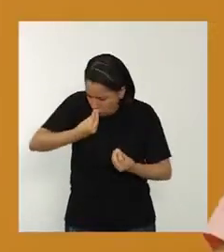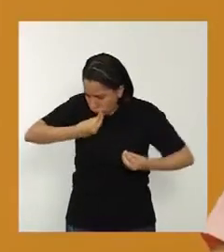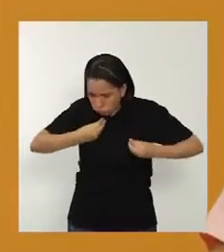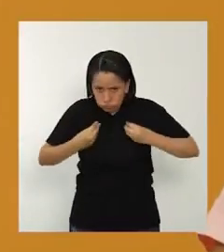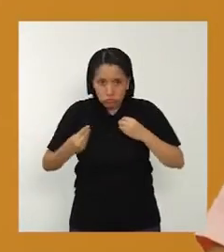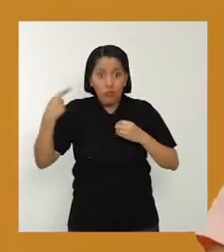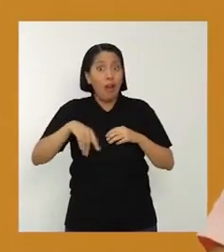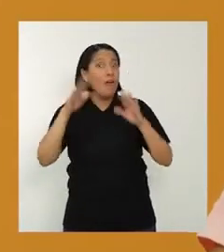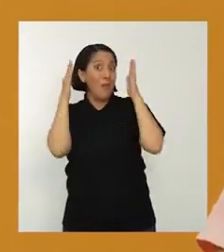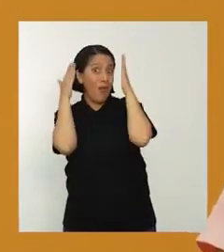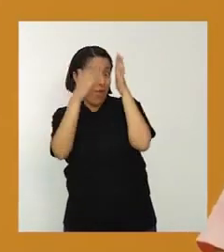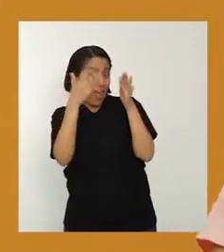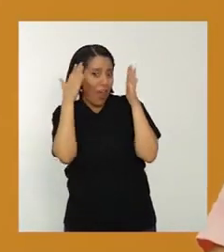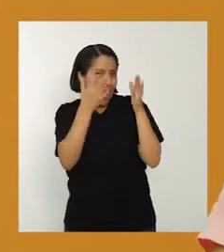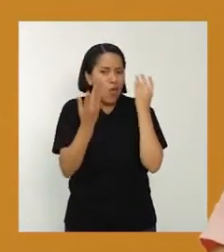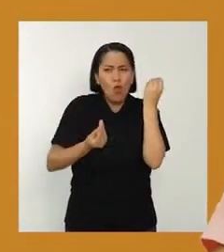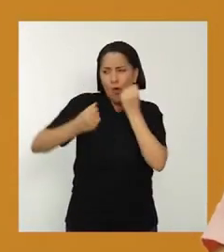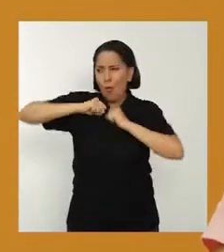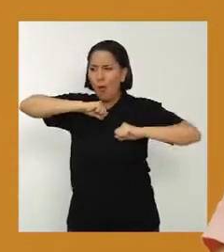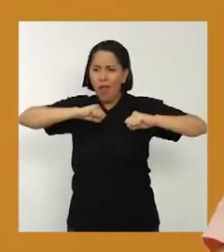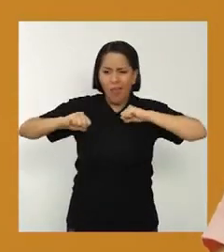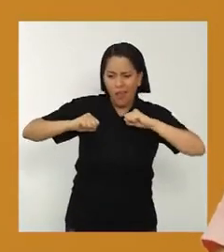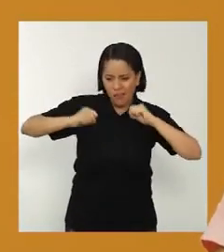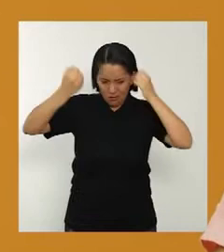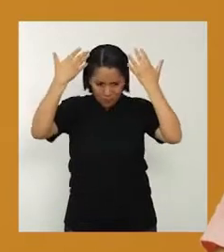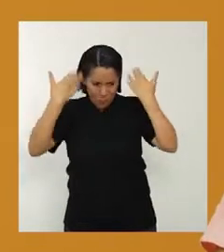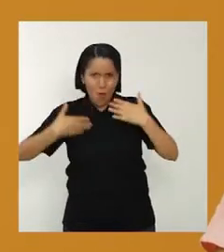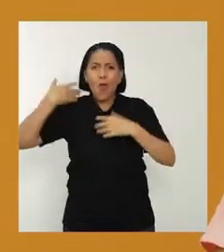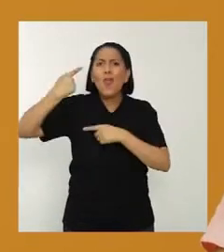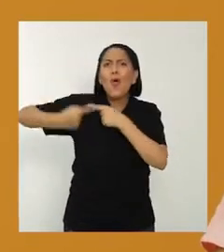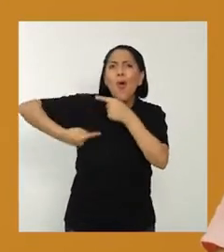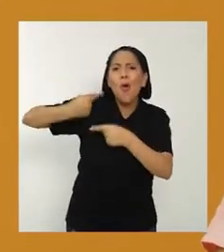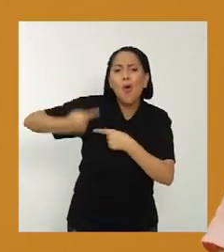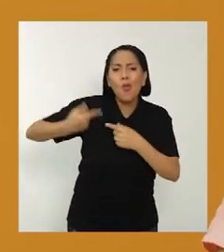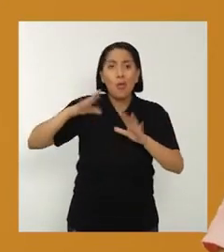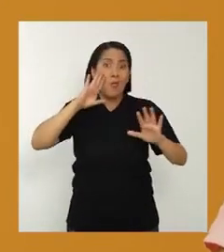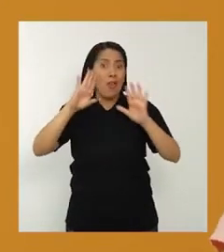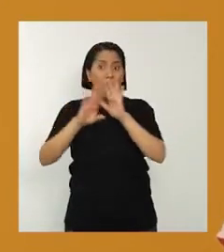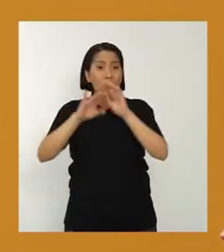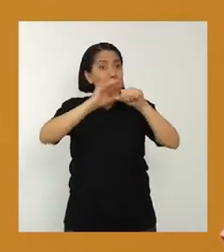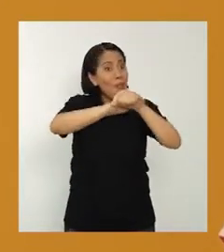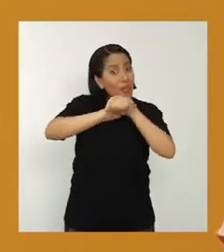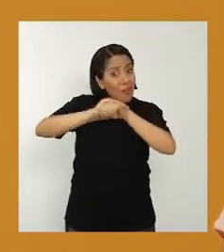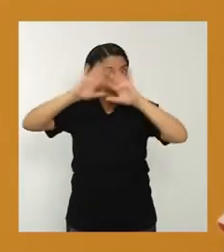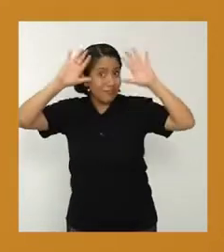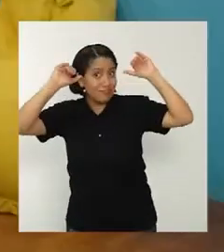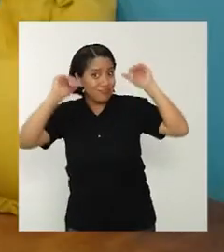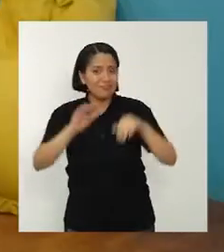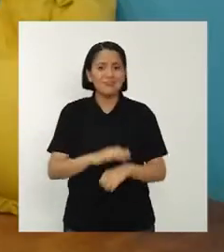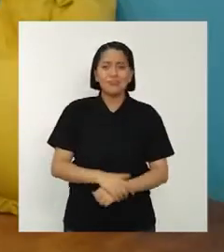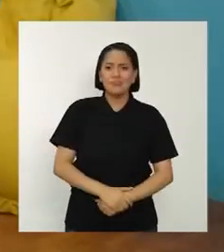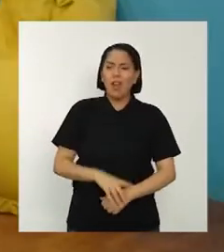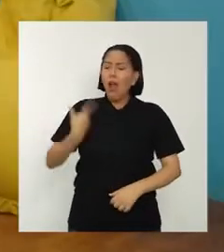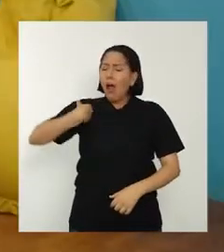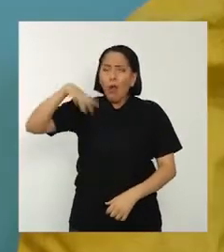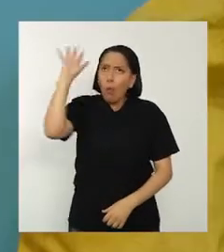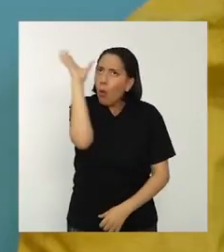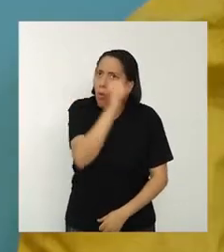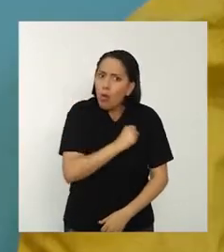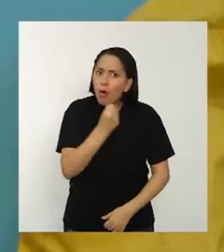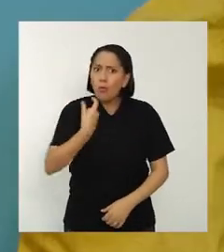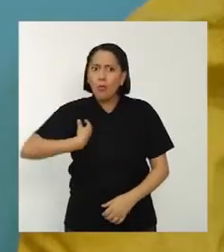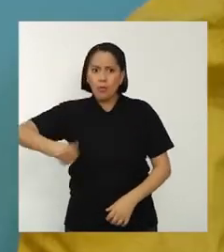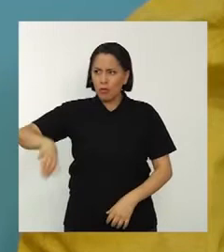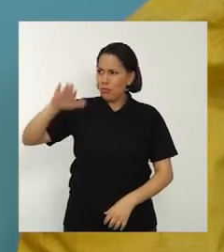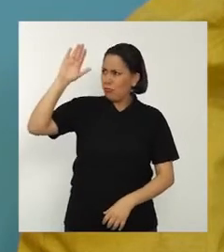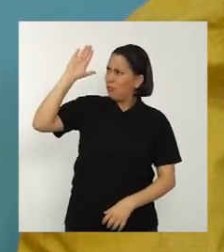movimiento. Y para eso hay que prestarle atención a las acciones físicas que hacemos todos los días, como el saludar. No me